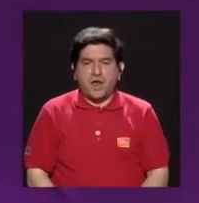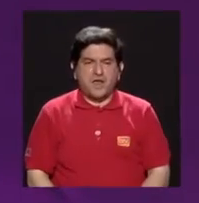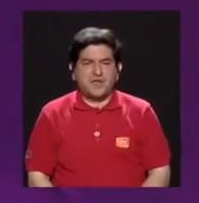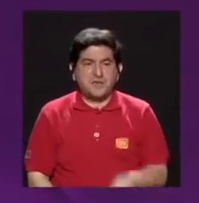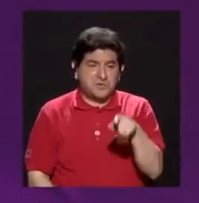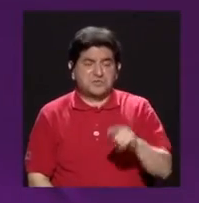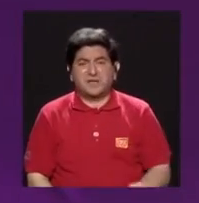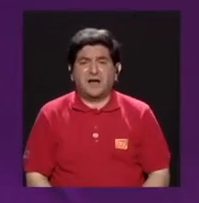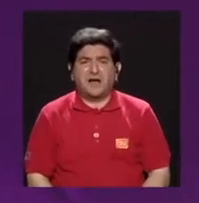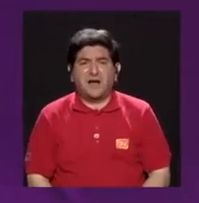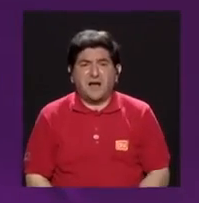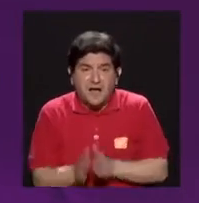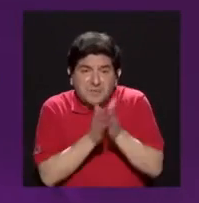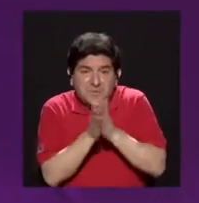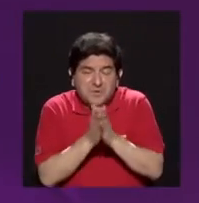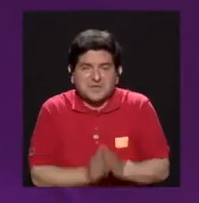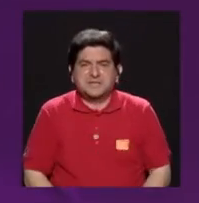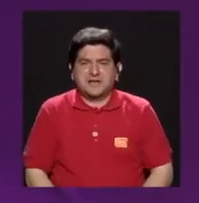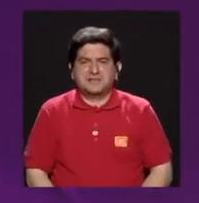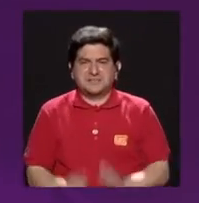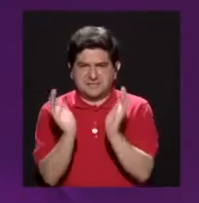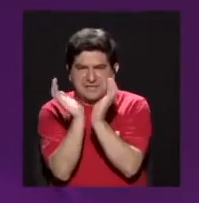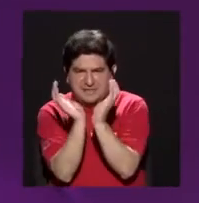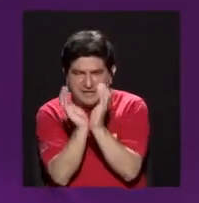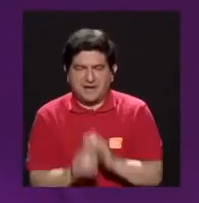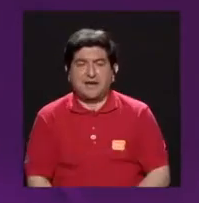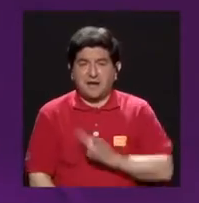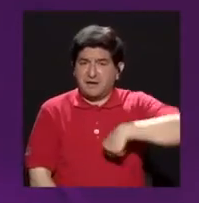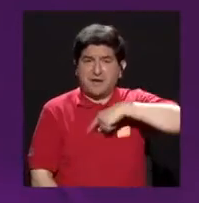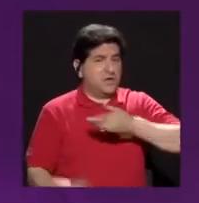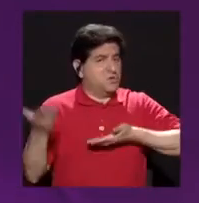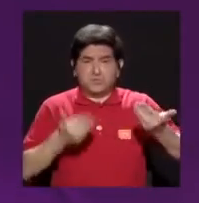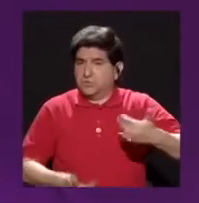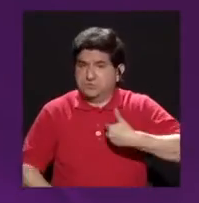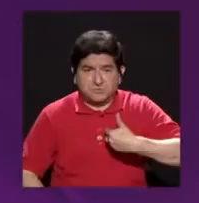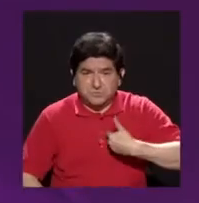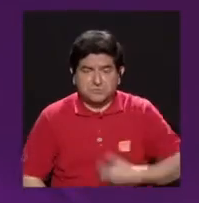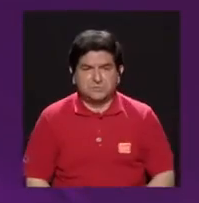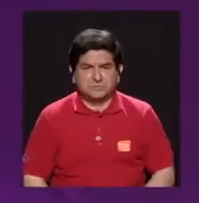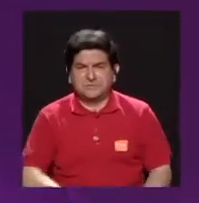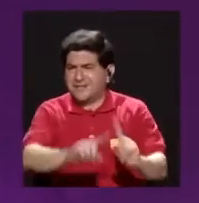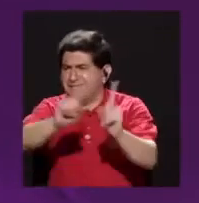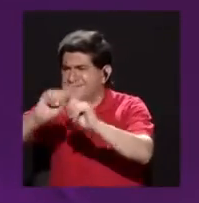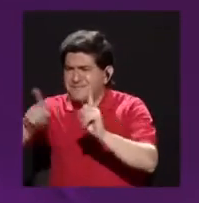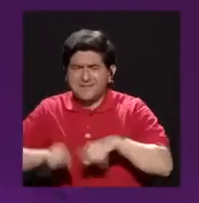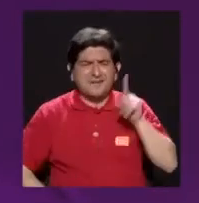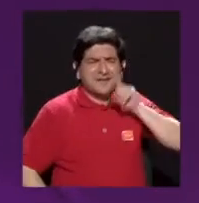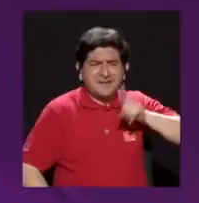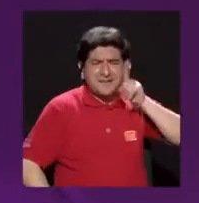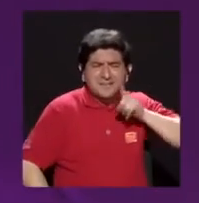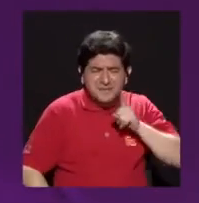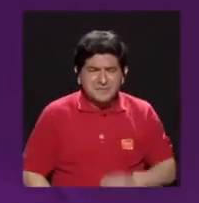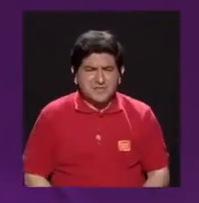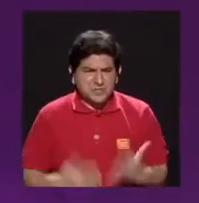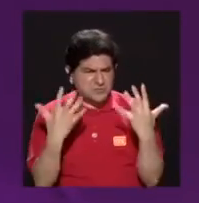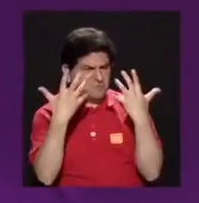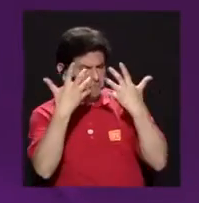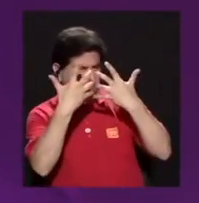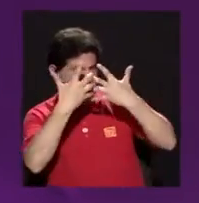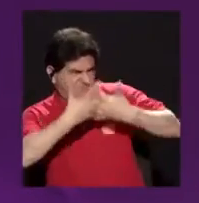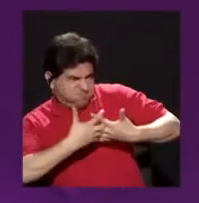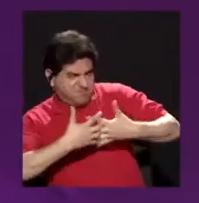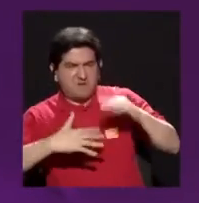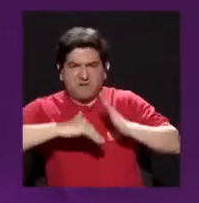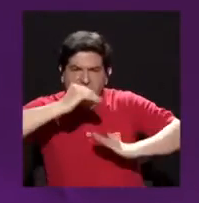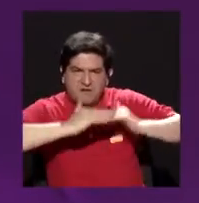¿verdad?, y a dejarnos a nosotros fuera de los servicios, etcétera. Es decir, la gama, digamos, de mitos que se va engranando y se va